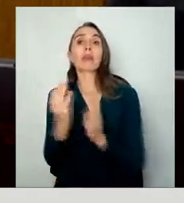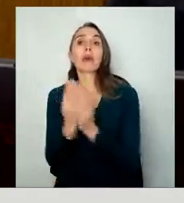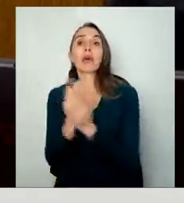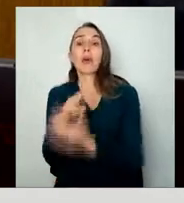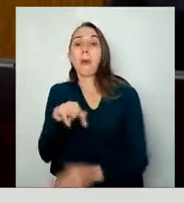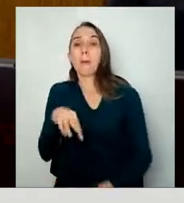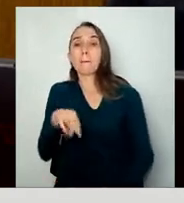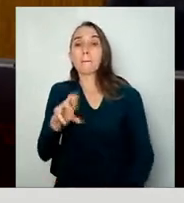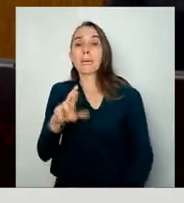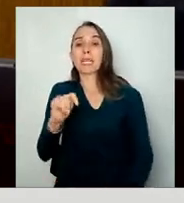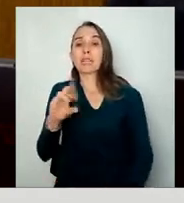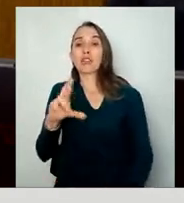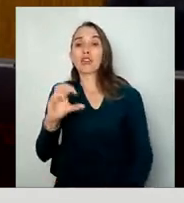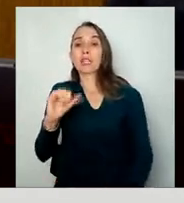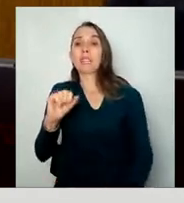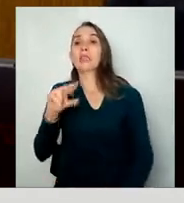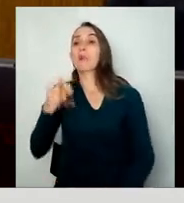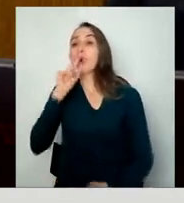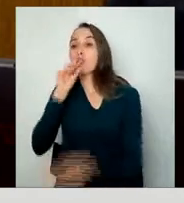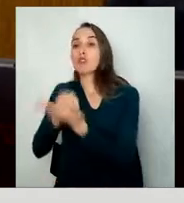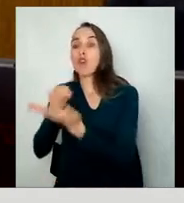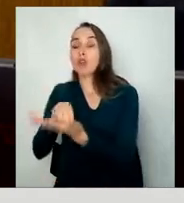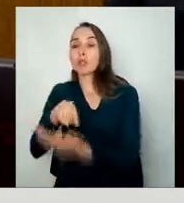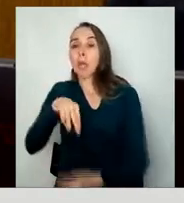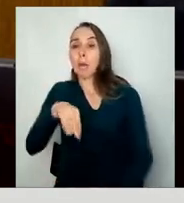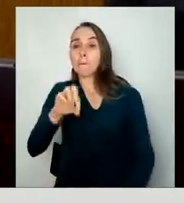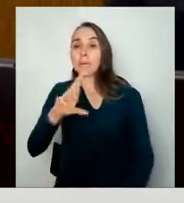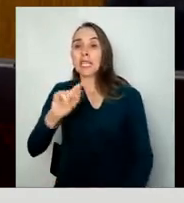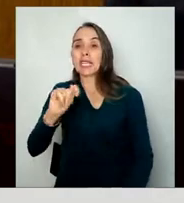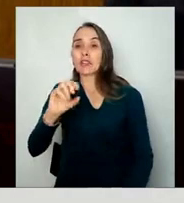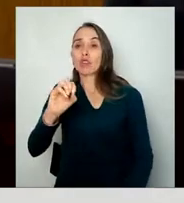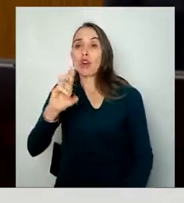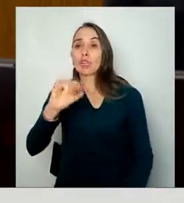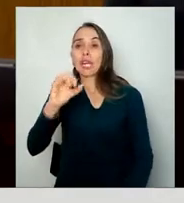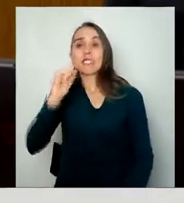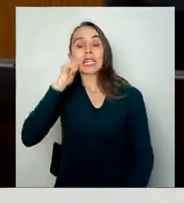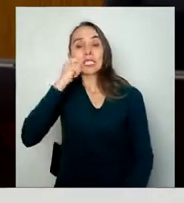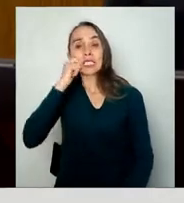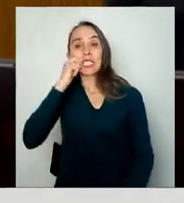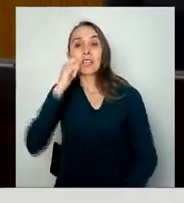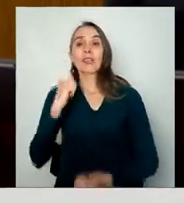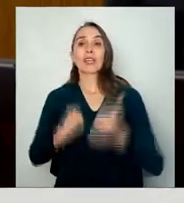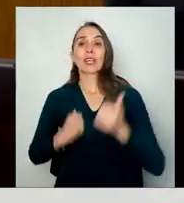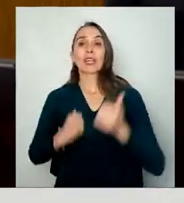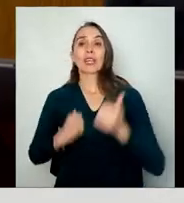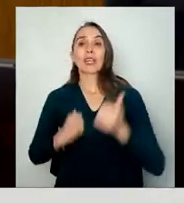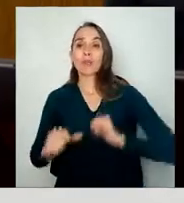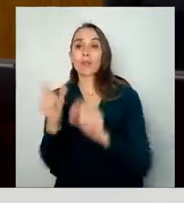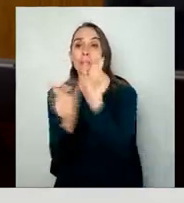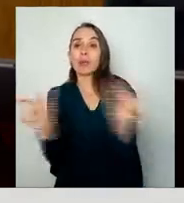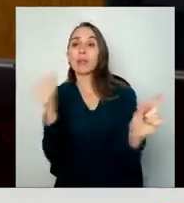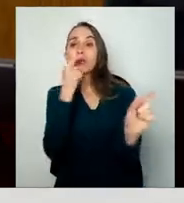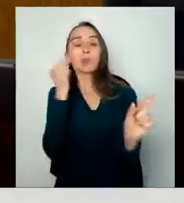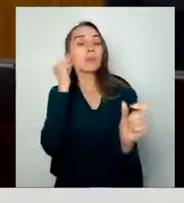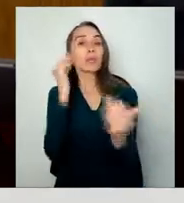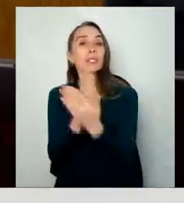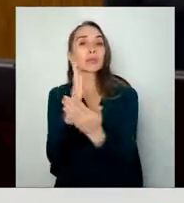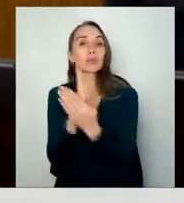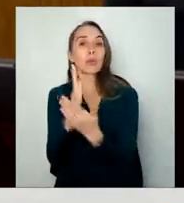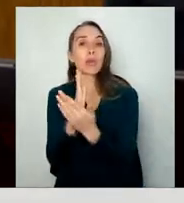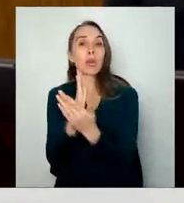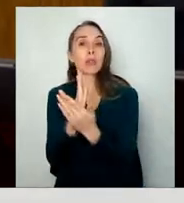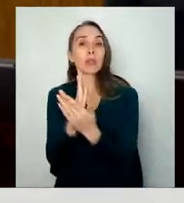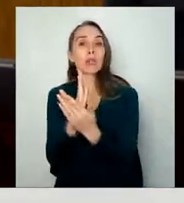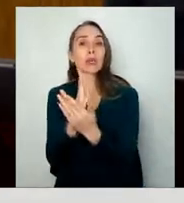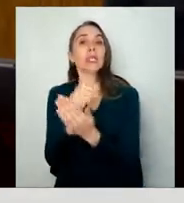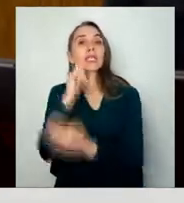en el debate que la meritocracia Es sinónimo de casi el sufrimiento de los y las estudiantes yo creo que no es entender